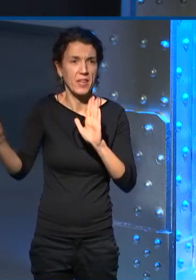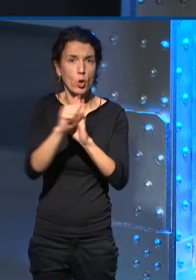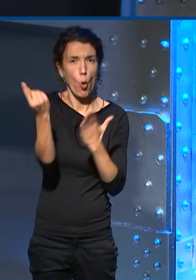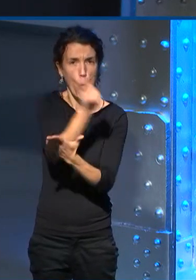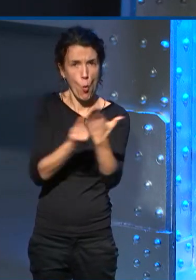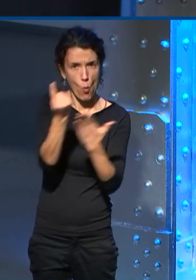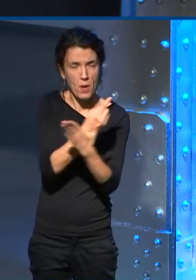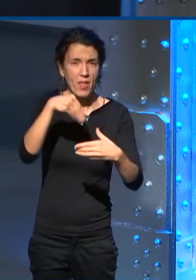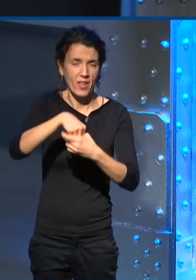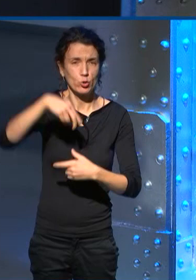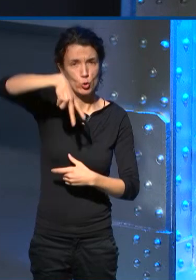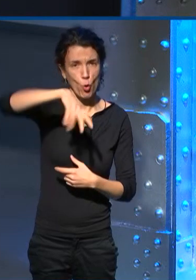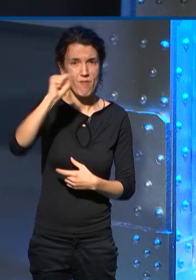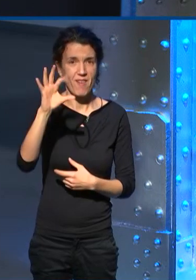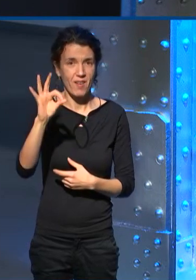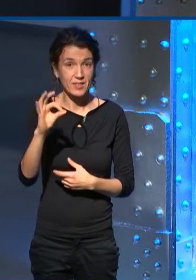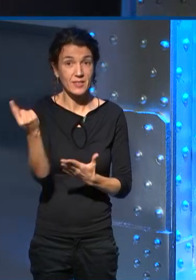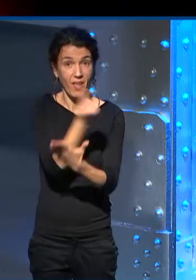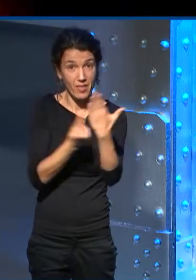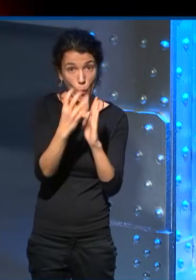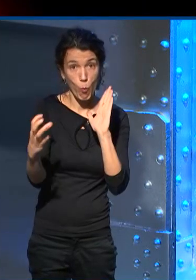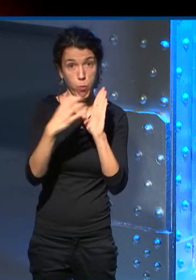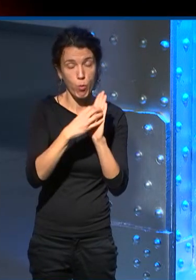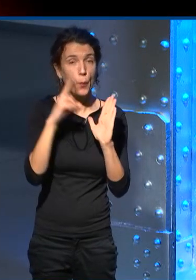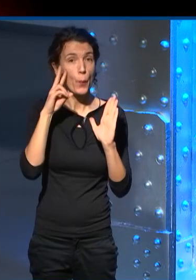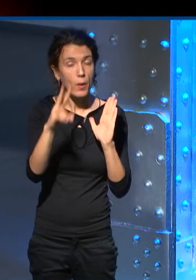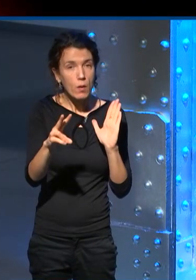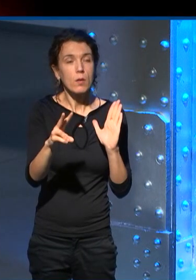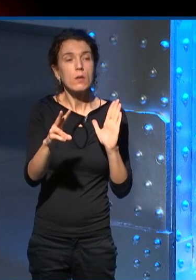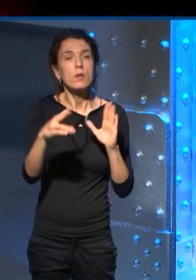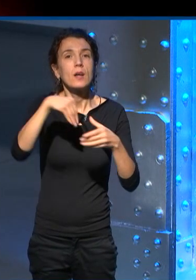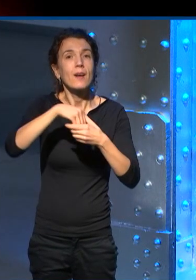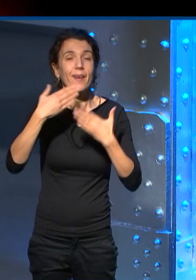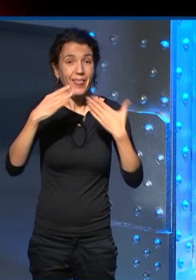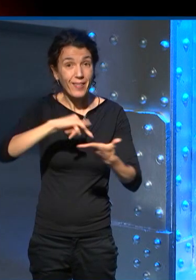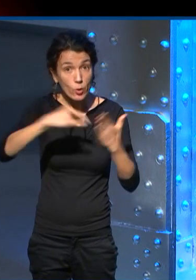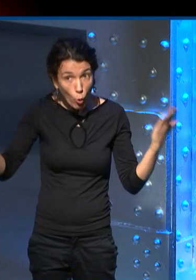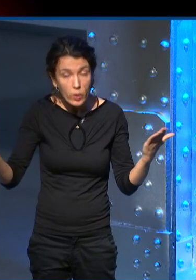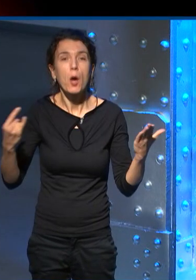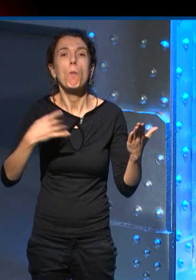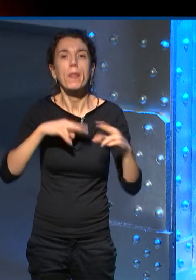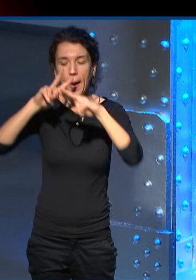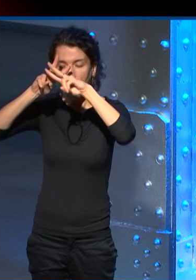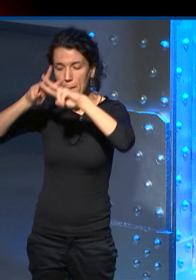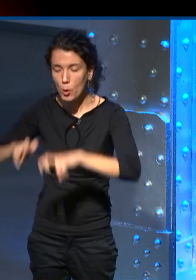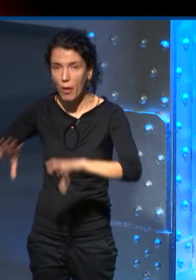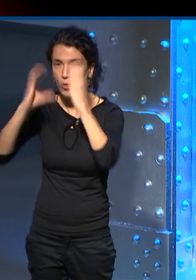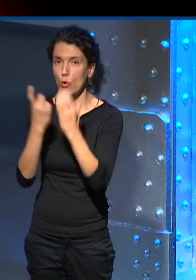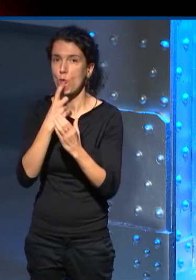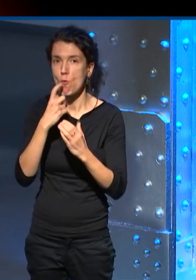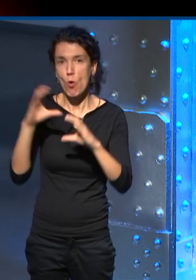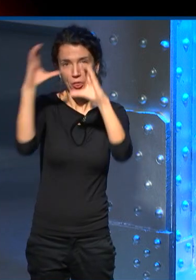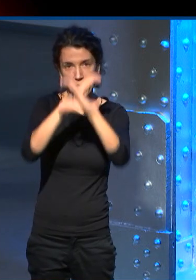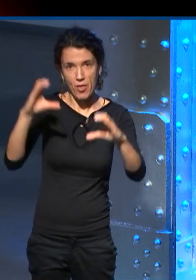una infografía de la NASA, pues donde se ve cómo con tecnología se puede conseguir exploración y hacer ciencia